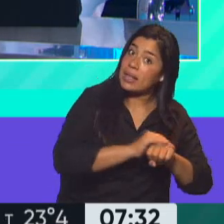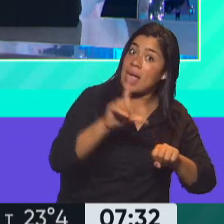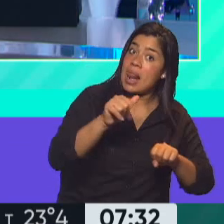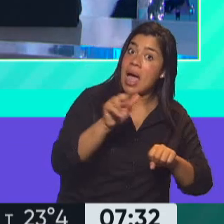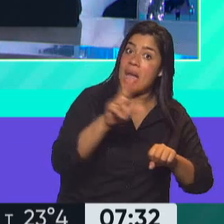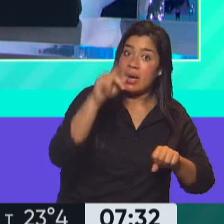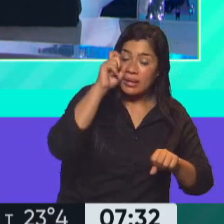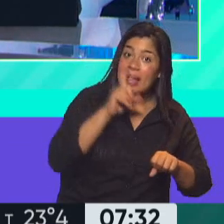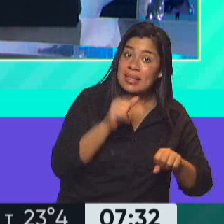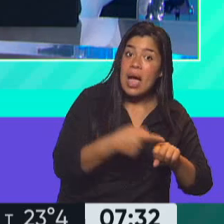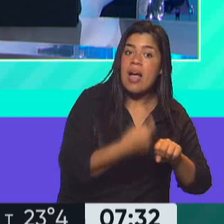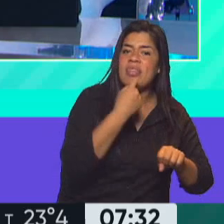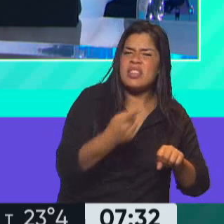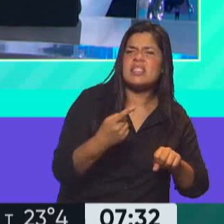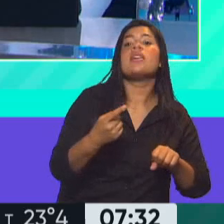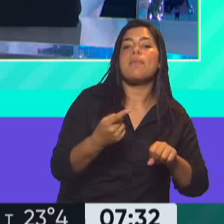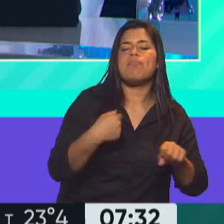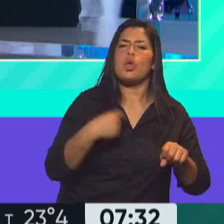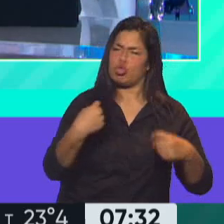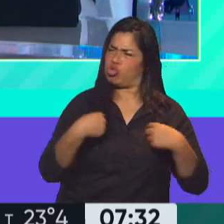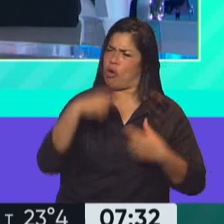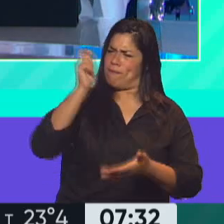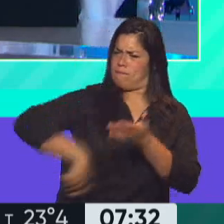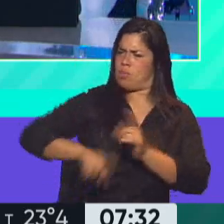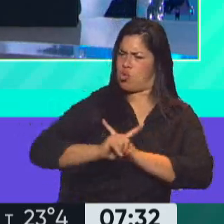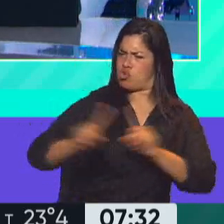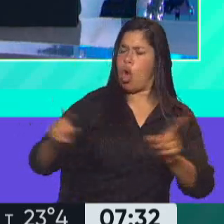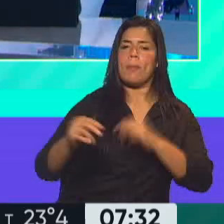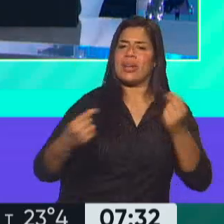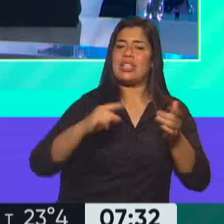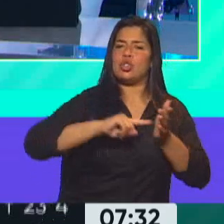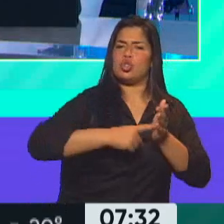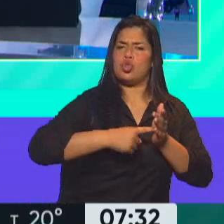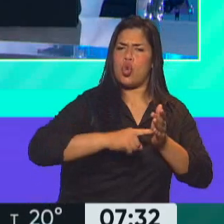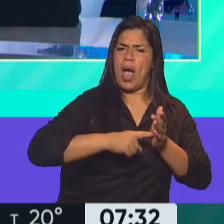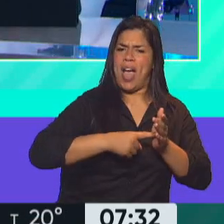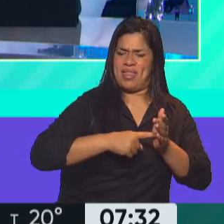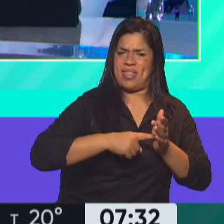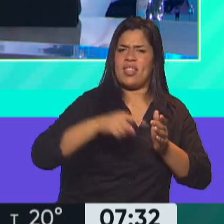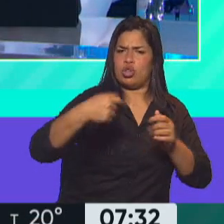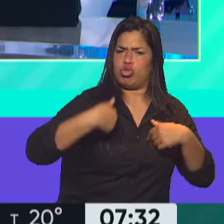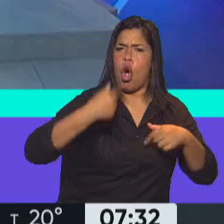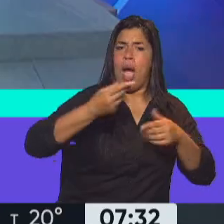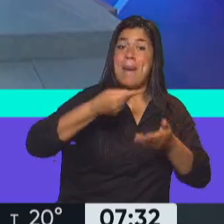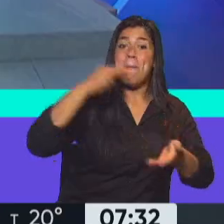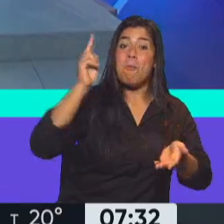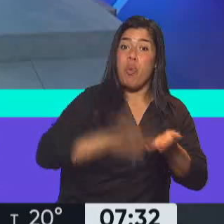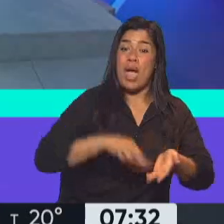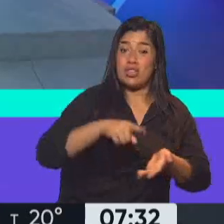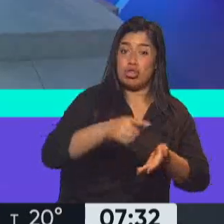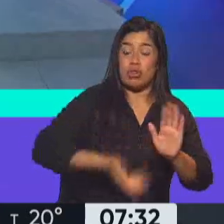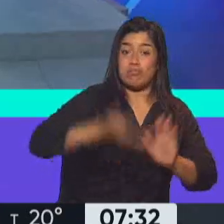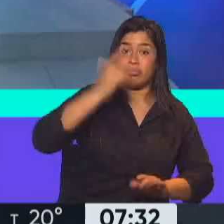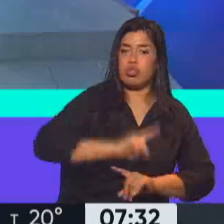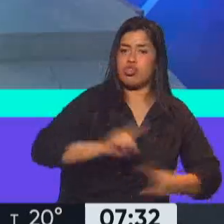a firmar el jefe de gobierno porteño porque no iba a aumentar impuestos en la ciudad de Buenos Aires. Lo aclaró ayer, ¿no? Cuando daba algún tipo de